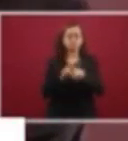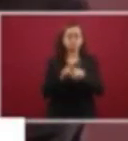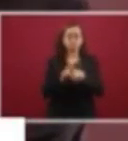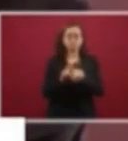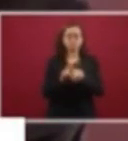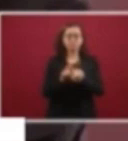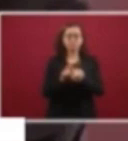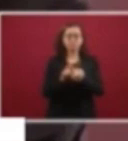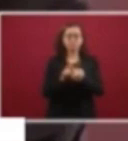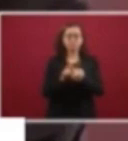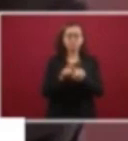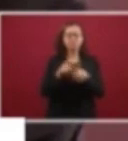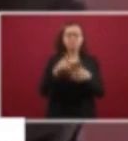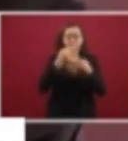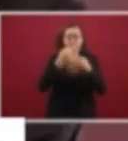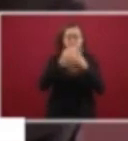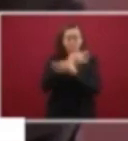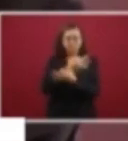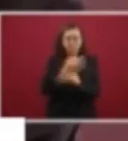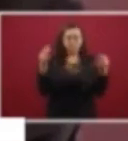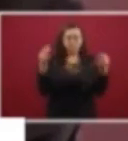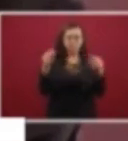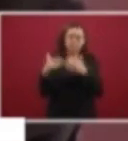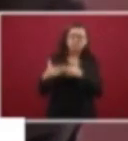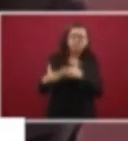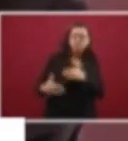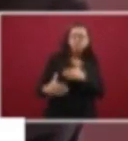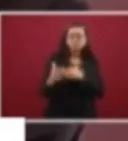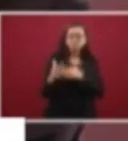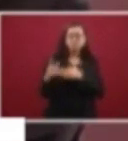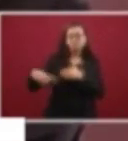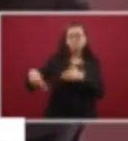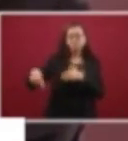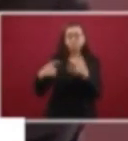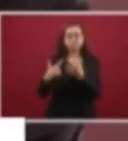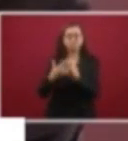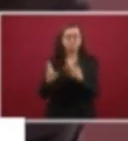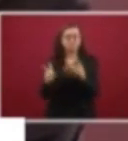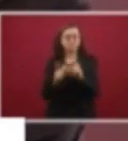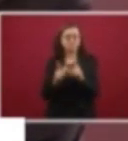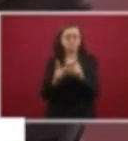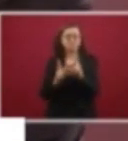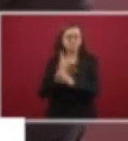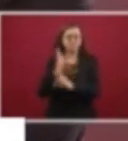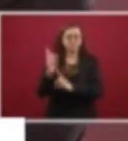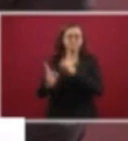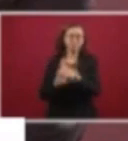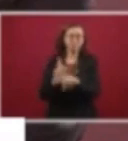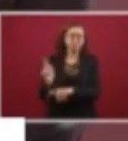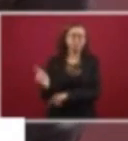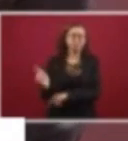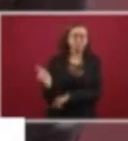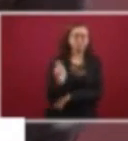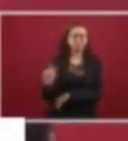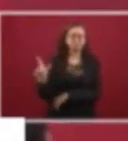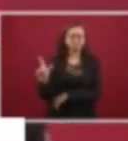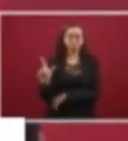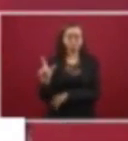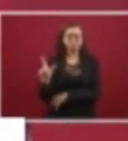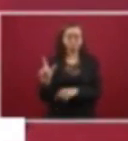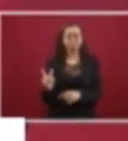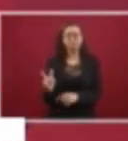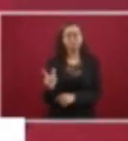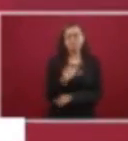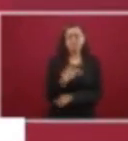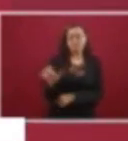de becas a los atletas, el sistema de apoyos a los entrenadores. Esto es, Pepe, esto es como de una sola exhibición, de una sola vez. ¿Y qué